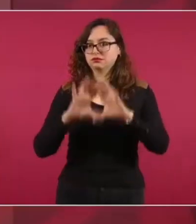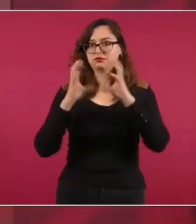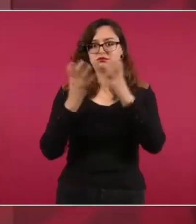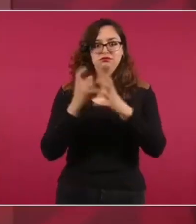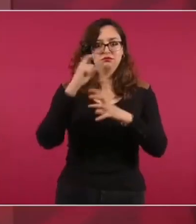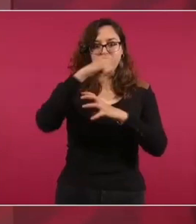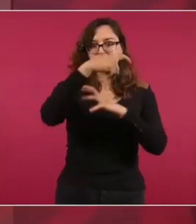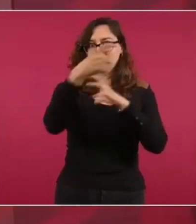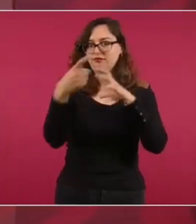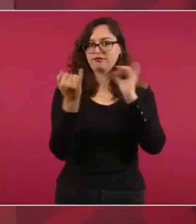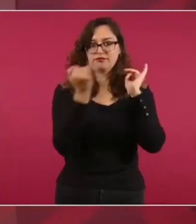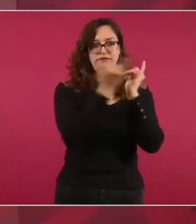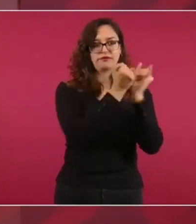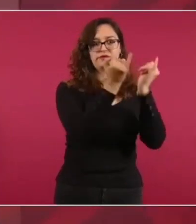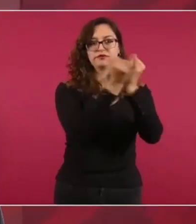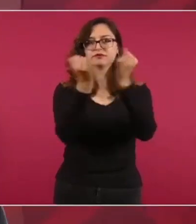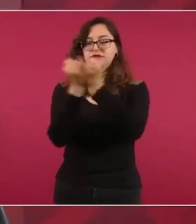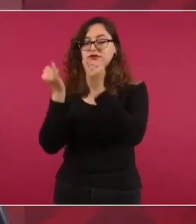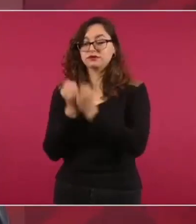sí es importante